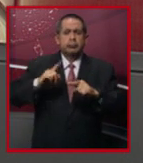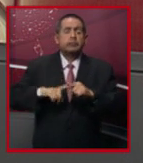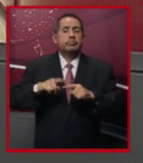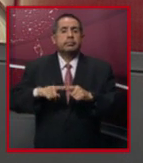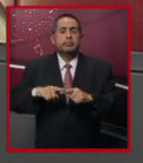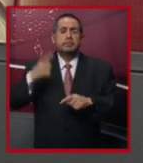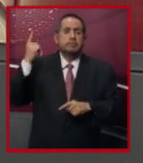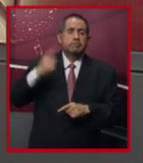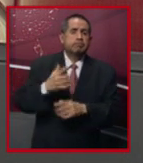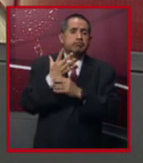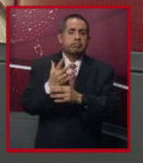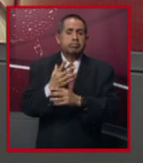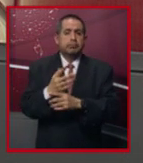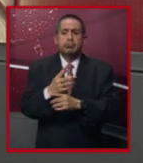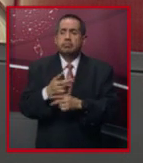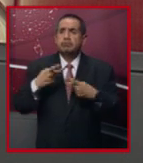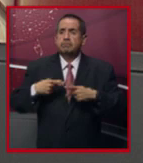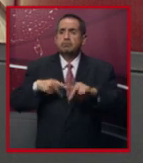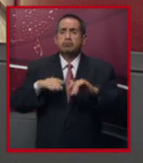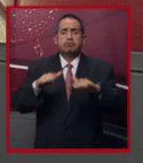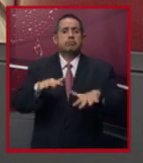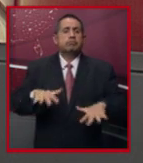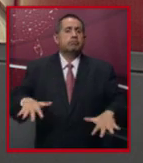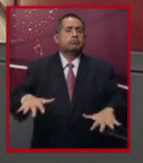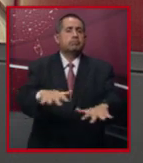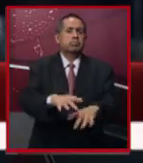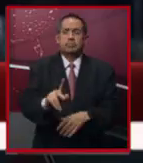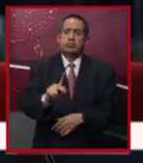esencial y originalmente en el pueblo.